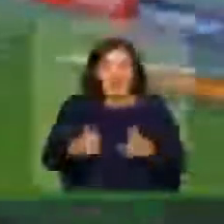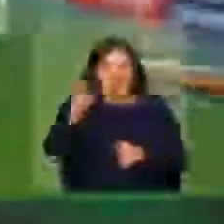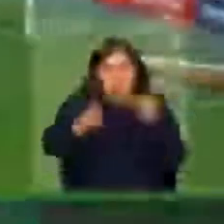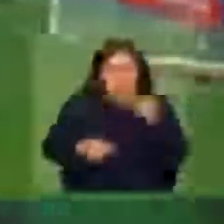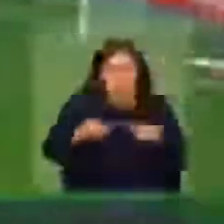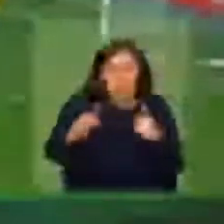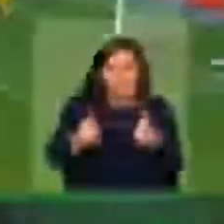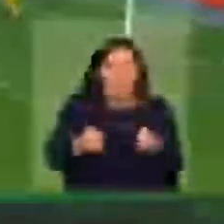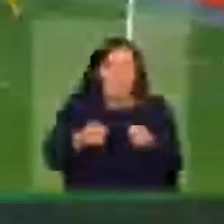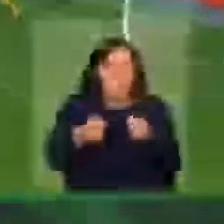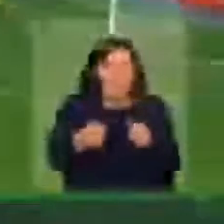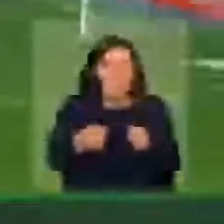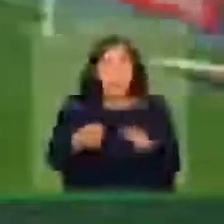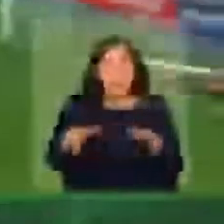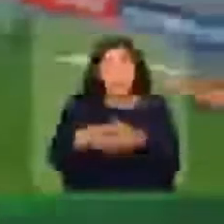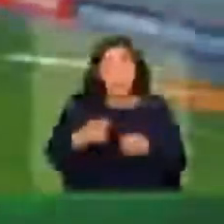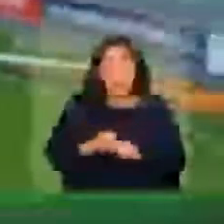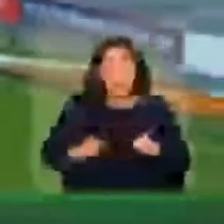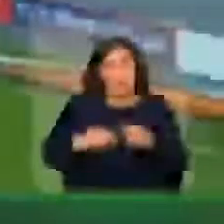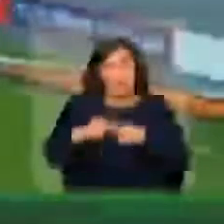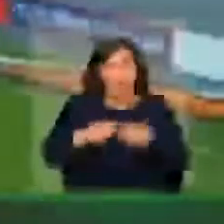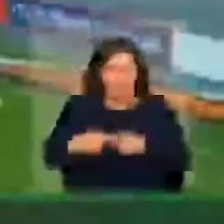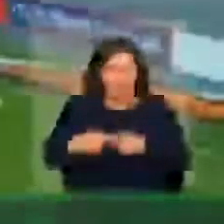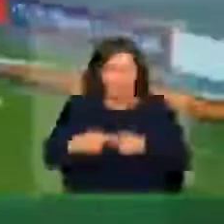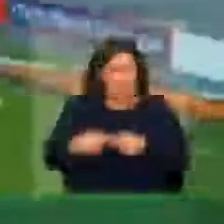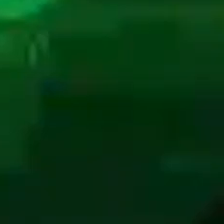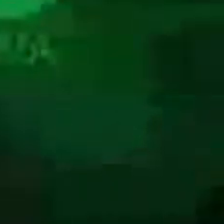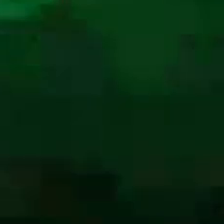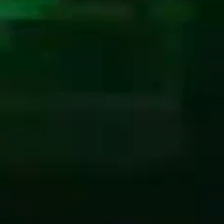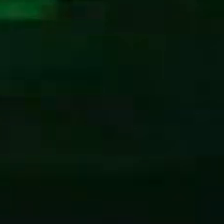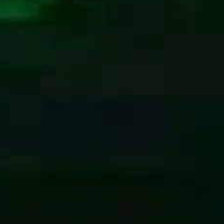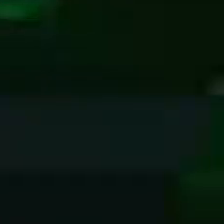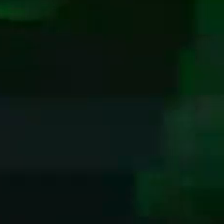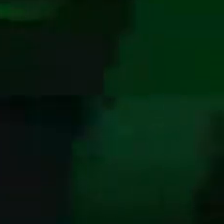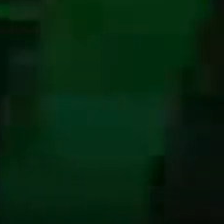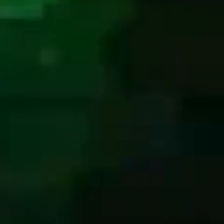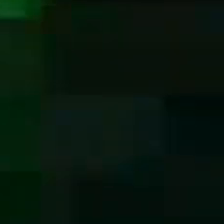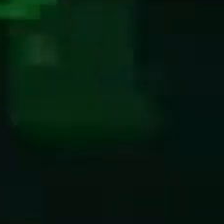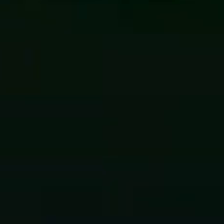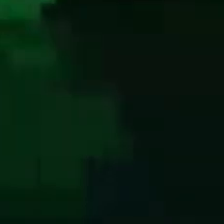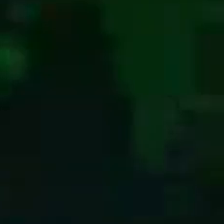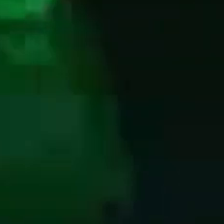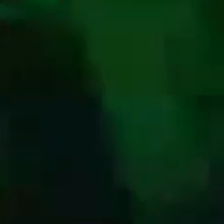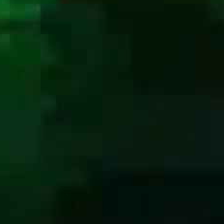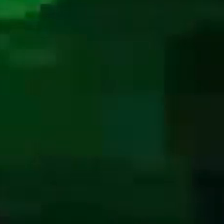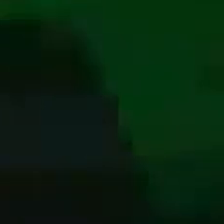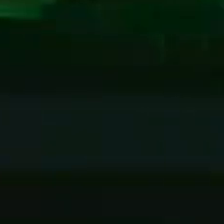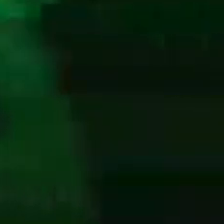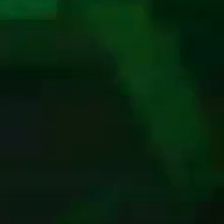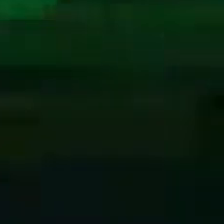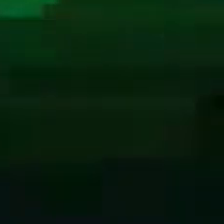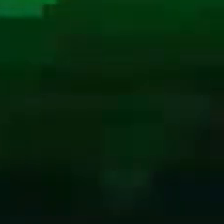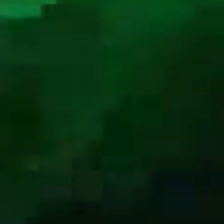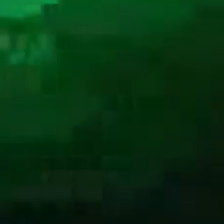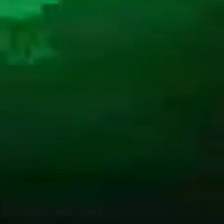juego del equipo para mantener la posición de la pelota. La selección nacional ya entrenó esta tarde en el